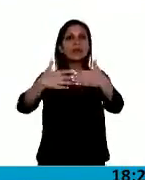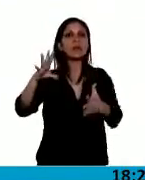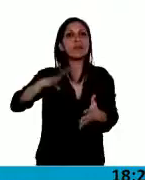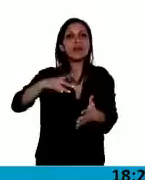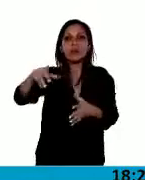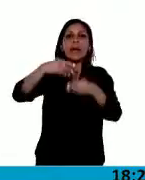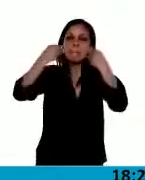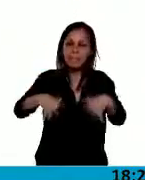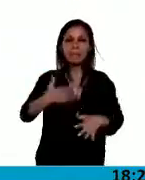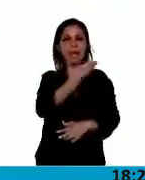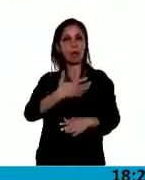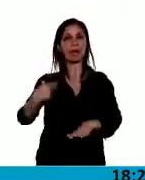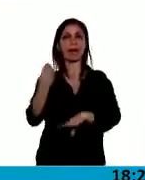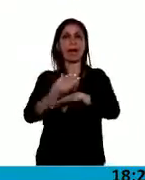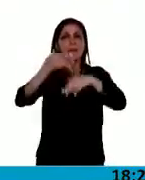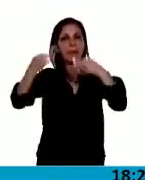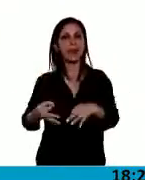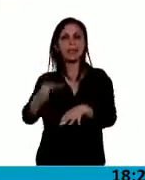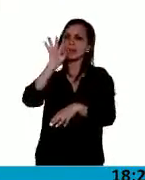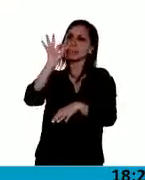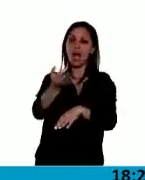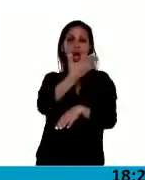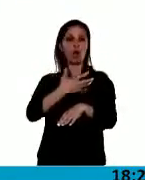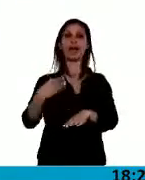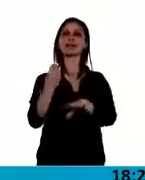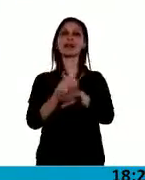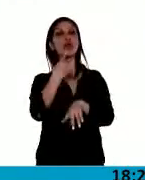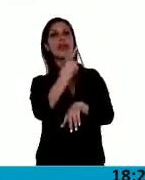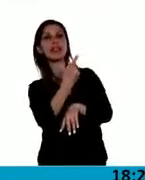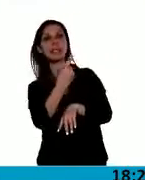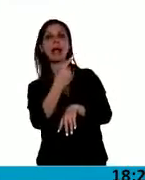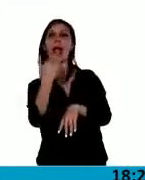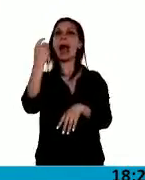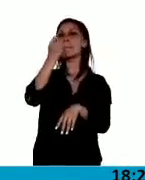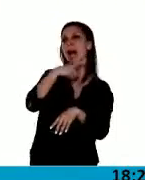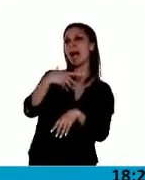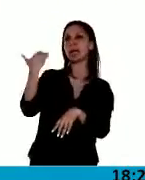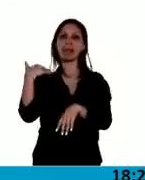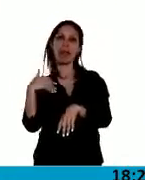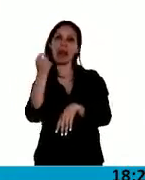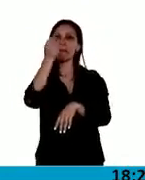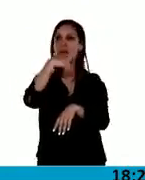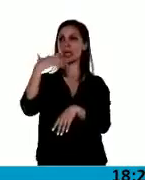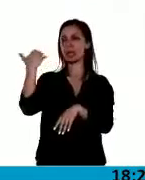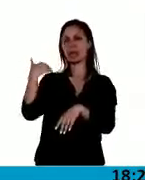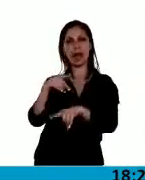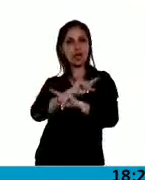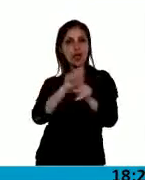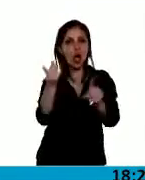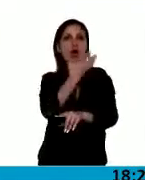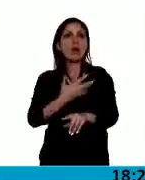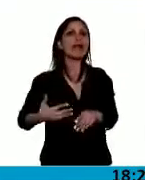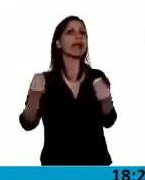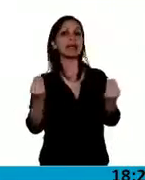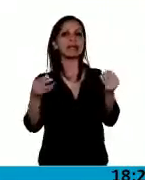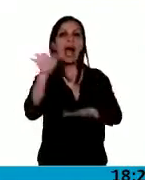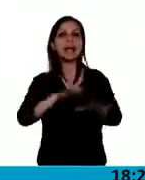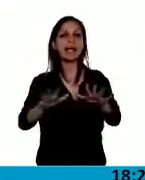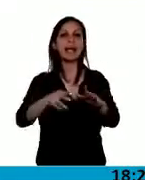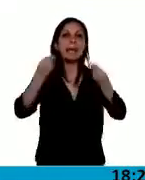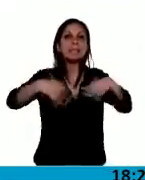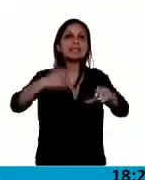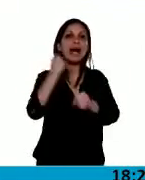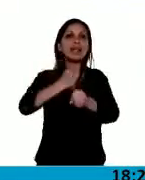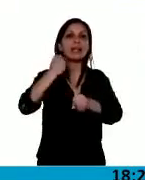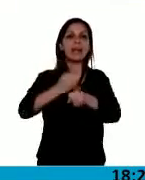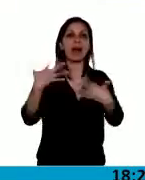gobernar? Ya quedó demostrado que gobernar no es decir Macri y Vidal hicieron o no hicieron tal cosa. Gobernar es hacer. Gobernar es hoy responsabilidad